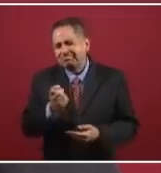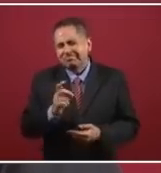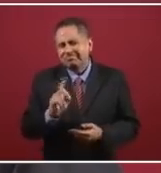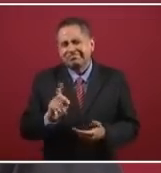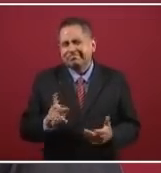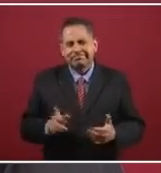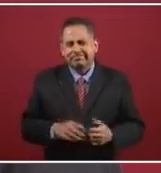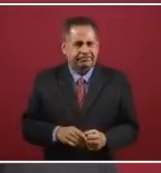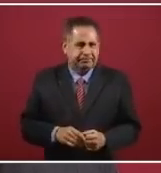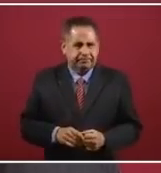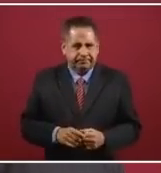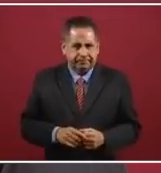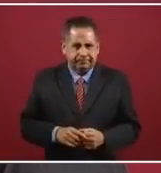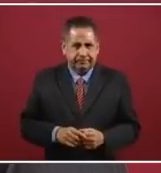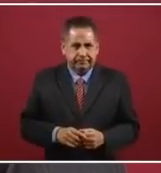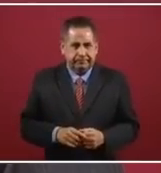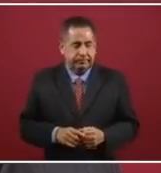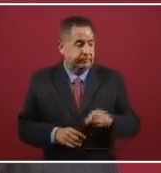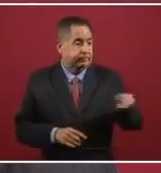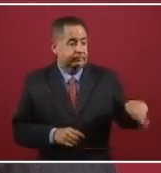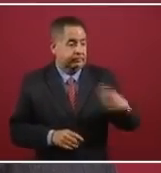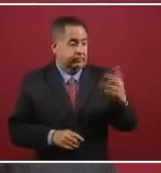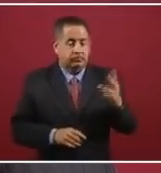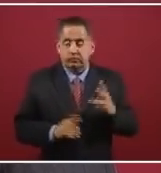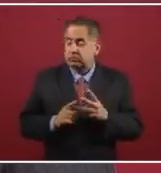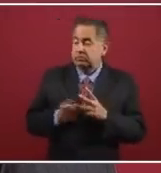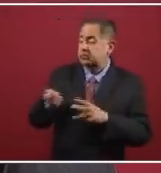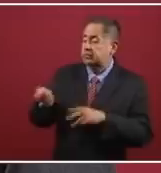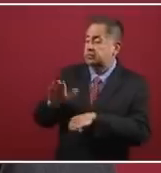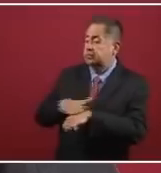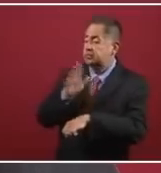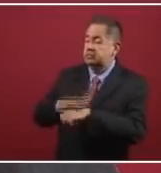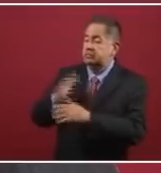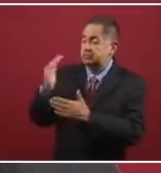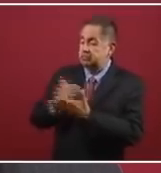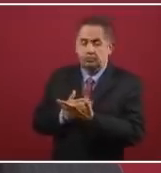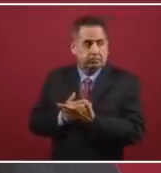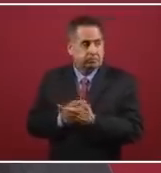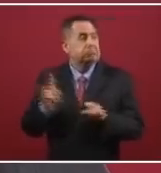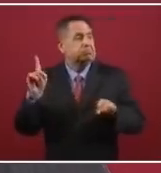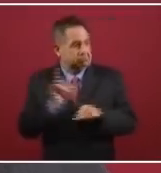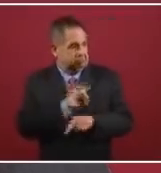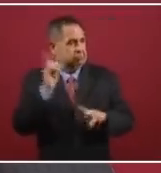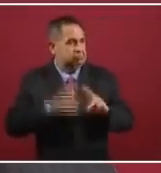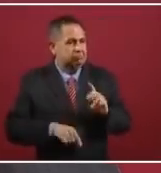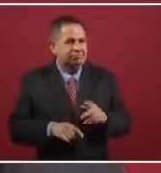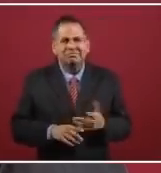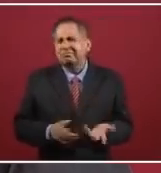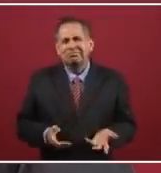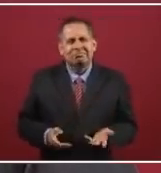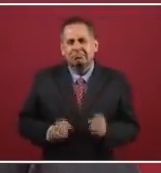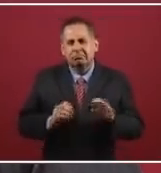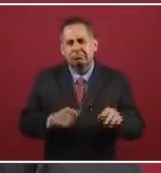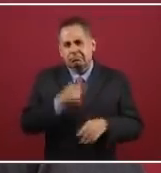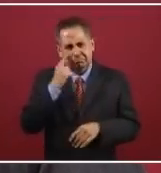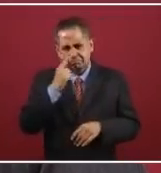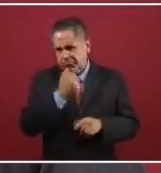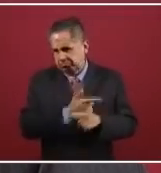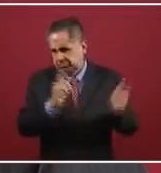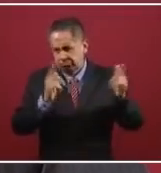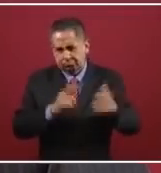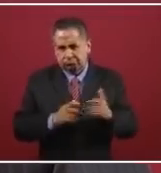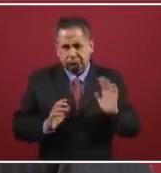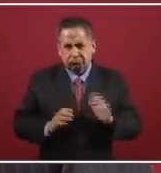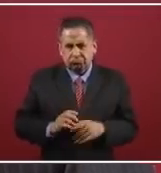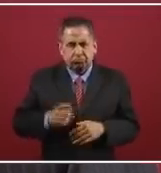porque intentan bajar la calificación. No, son libres